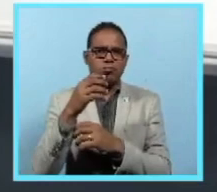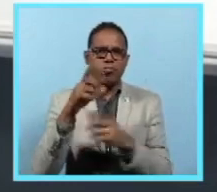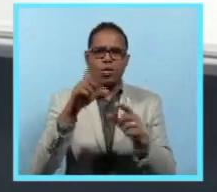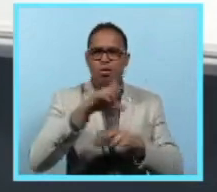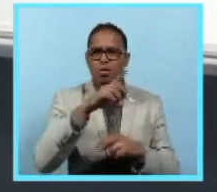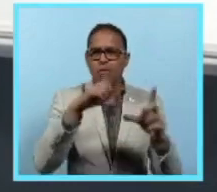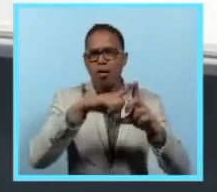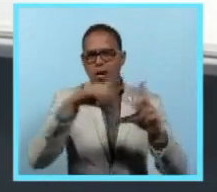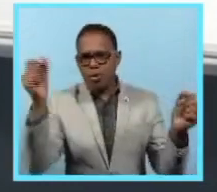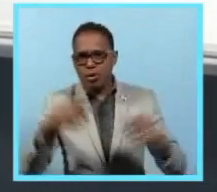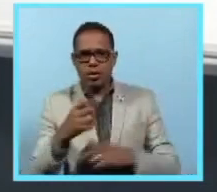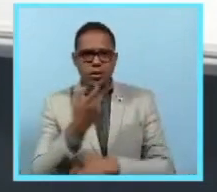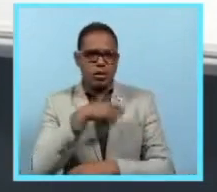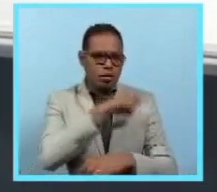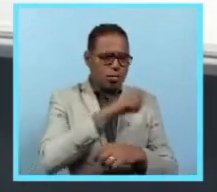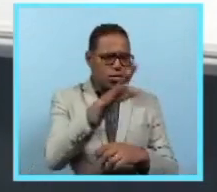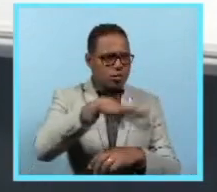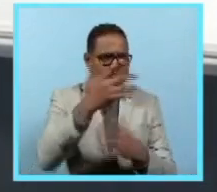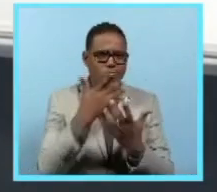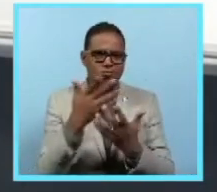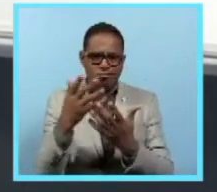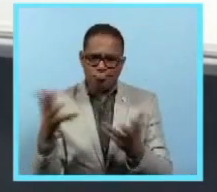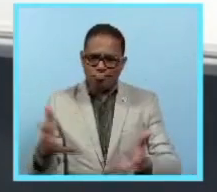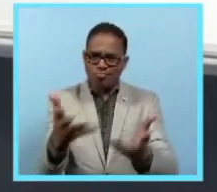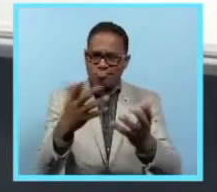Riquelvis. Saludos.